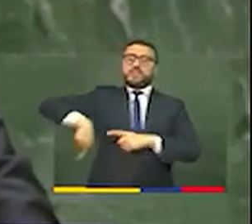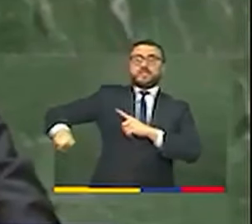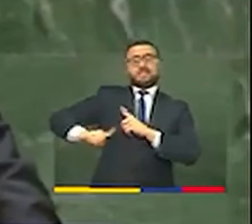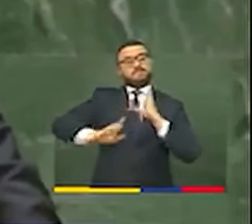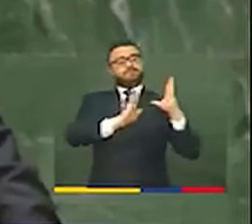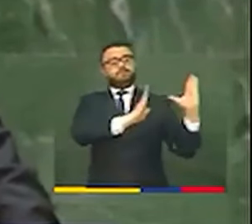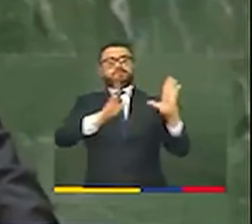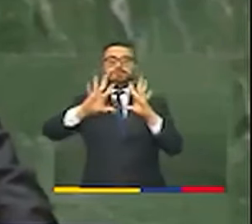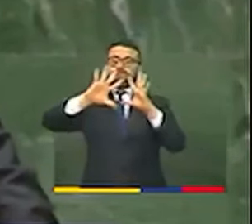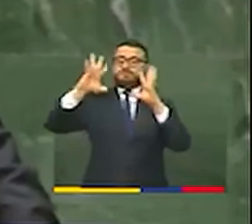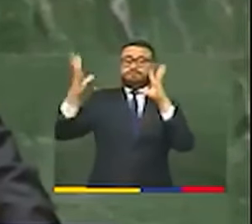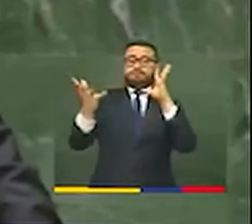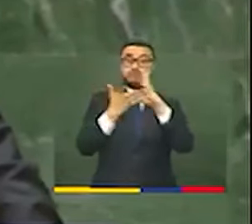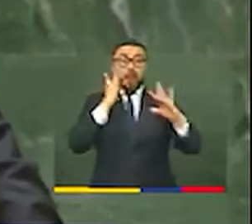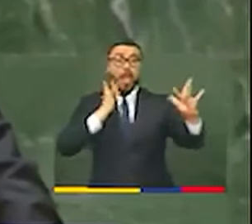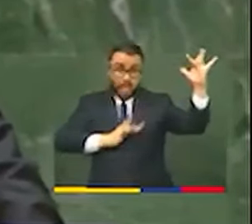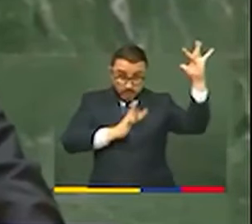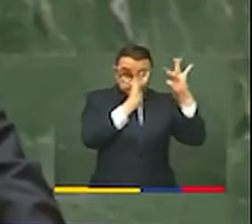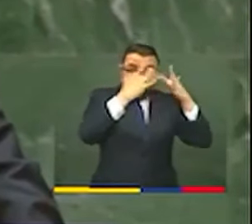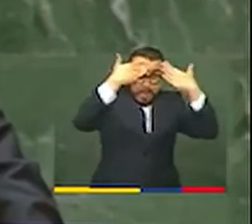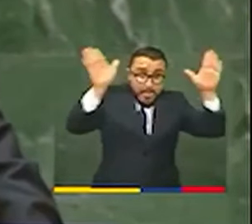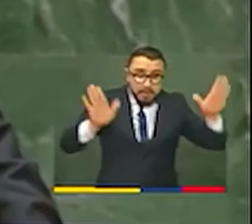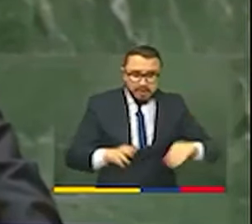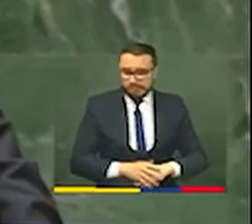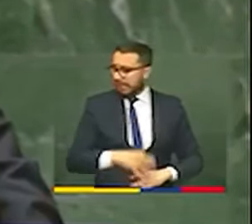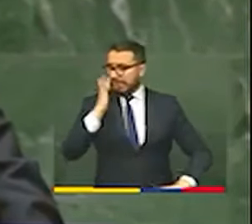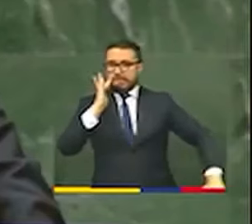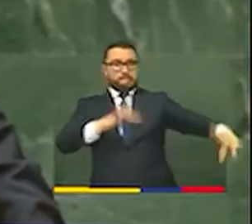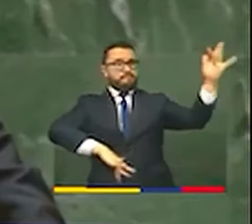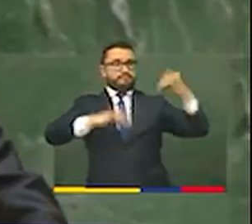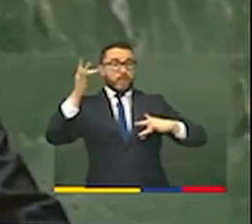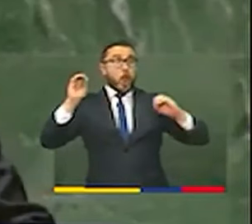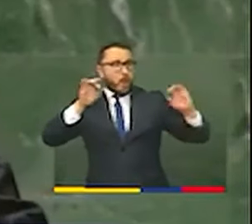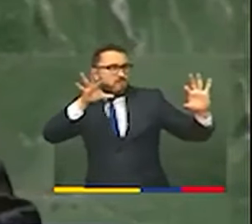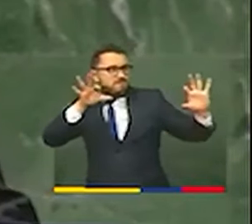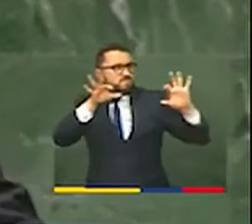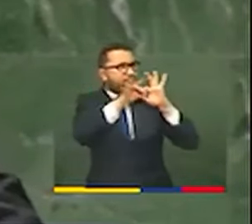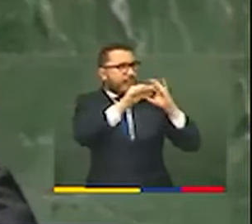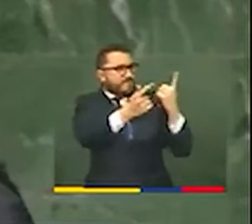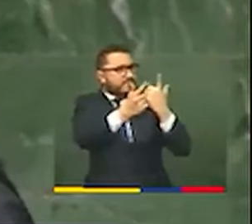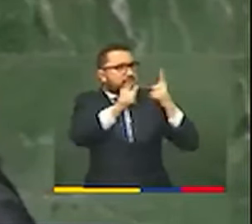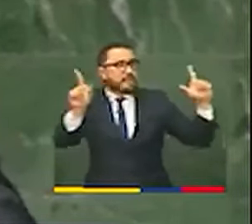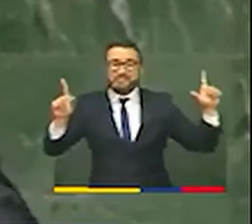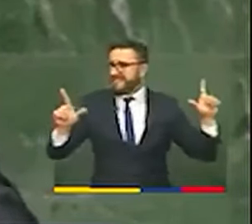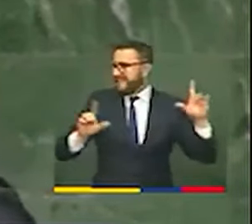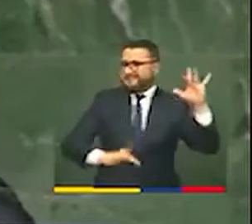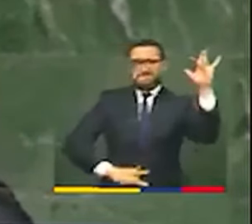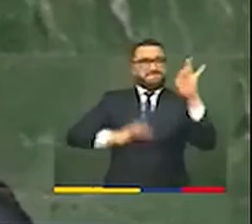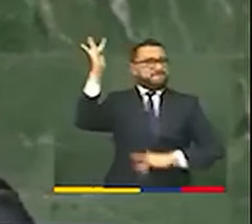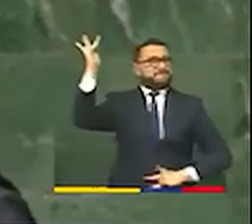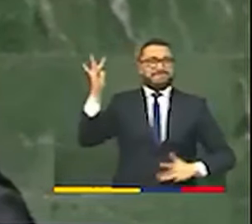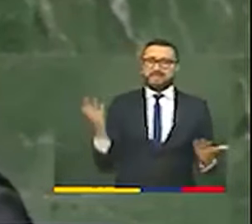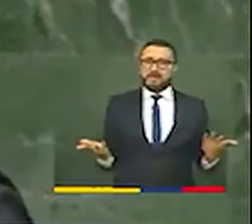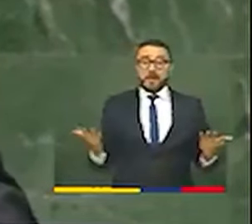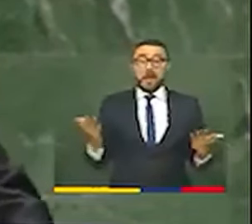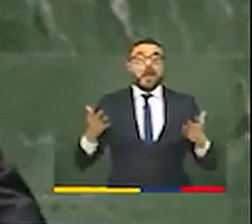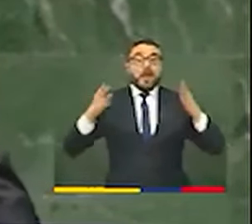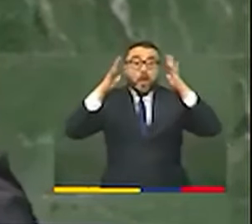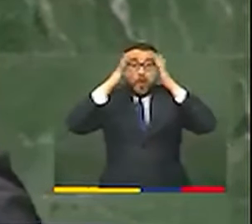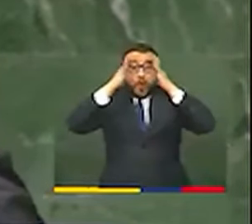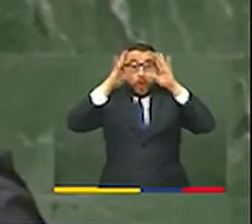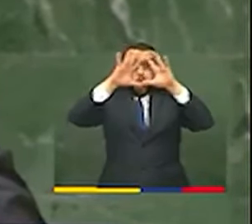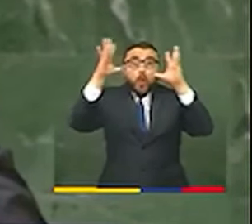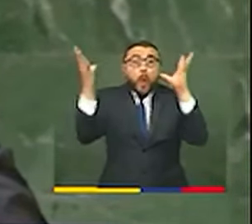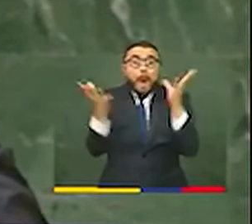mundo sin... Ahí está el presidente de Colombia, Gustavo Petro, que tiene un lenguaje bastante claro, va a los problemas que él